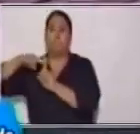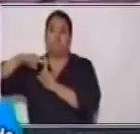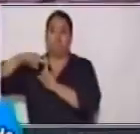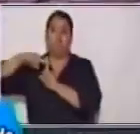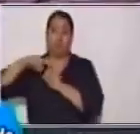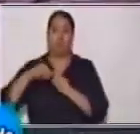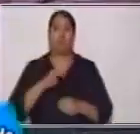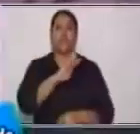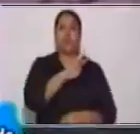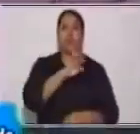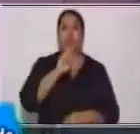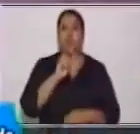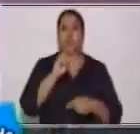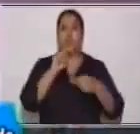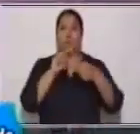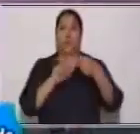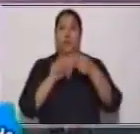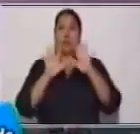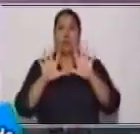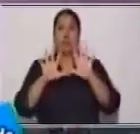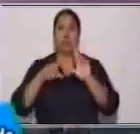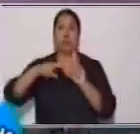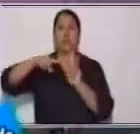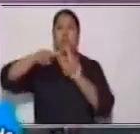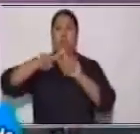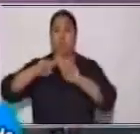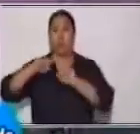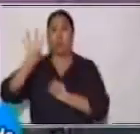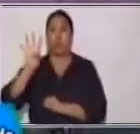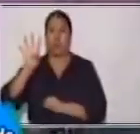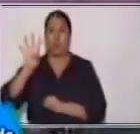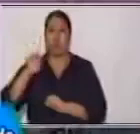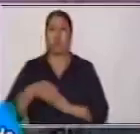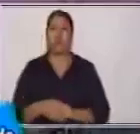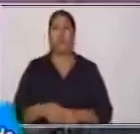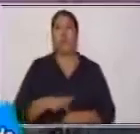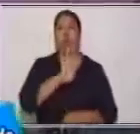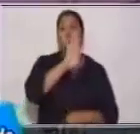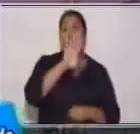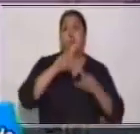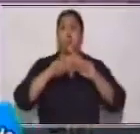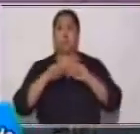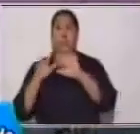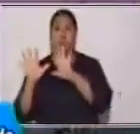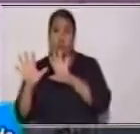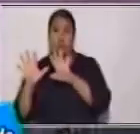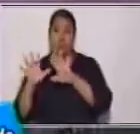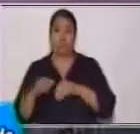30 dividido 3, 10 por 4. 4 por 10.